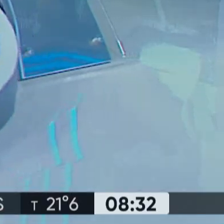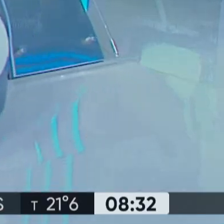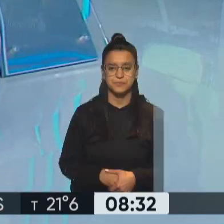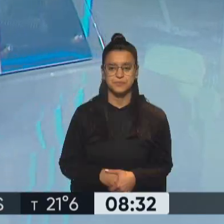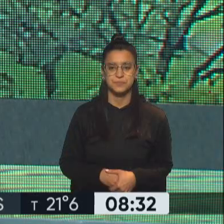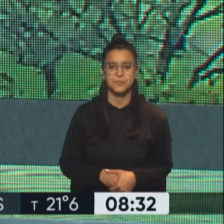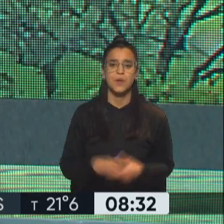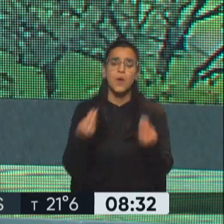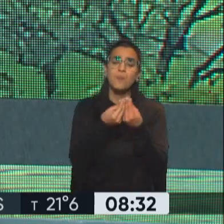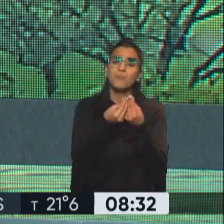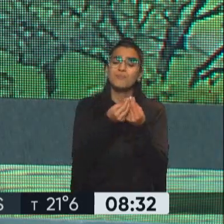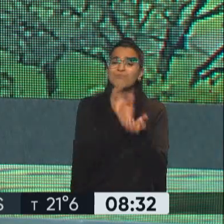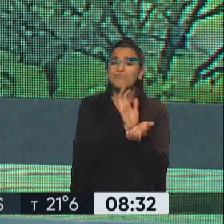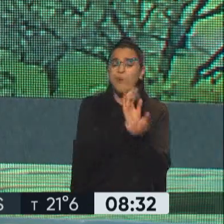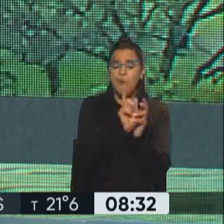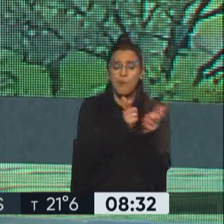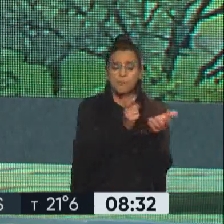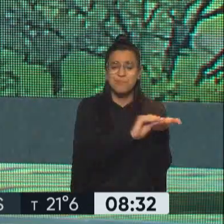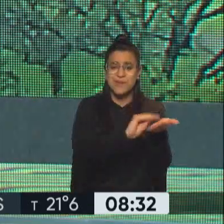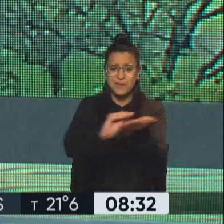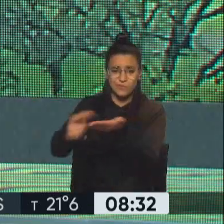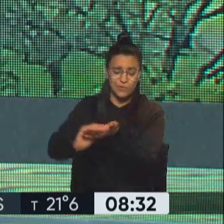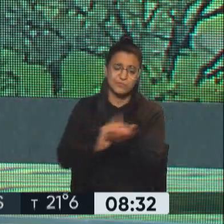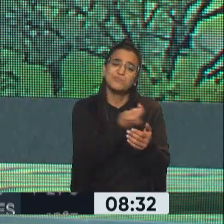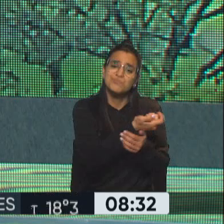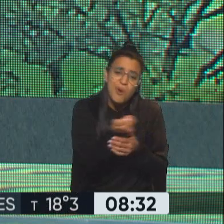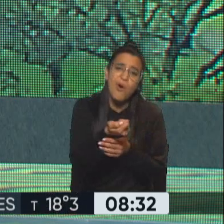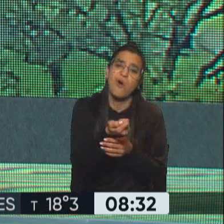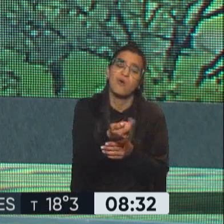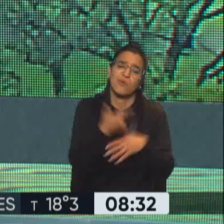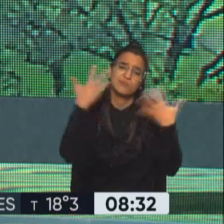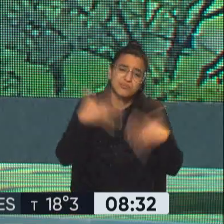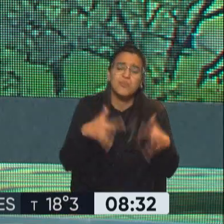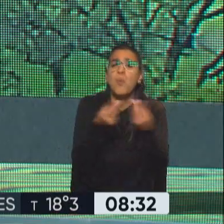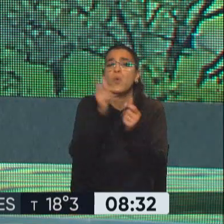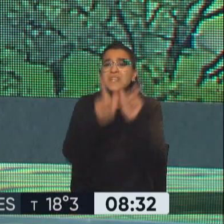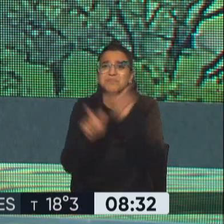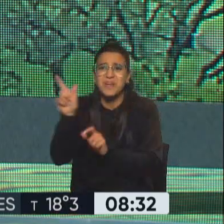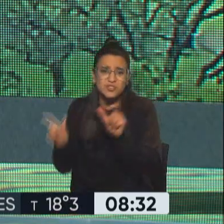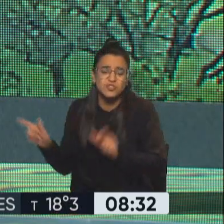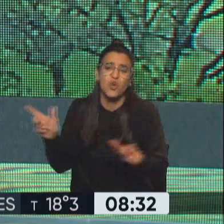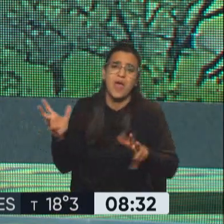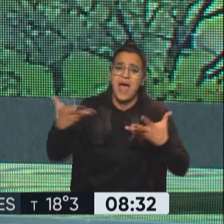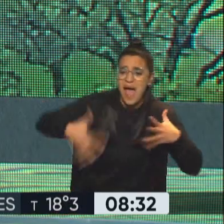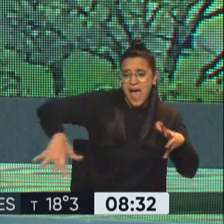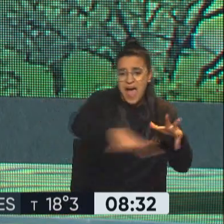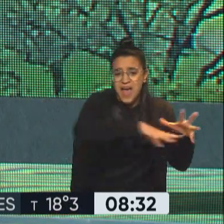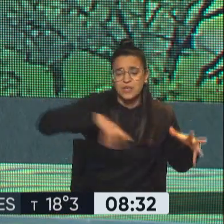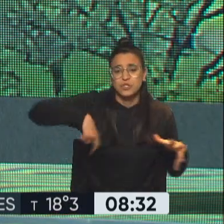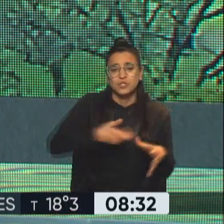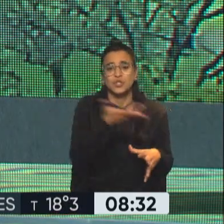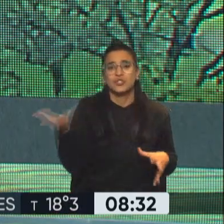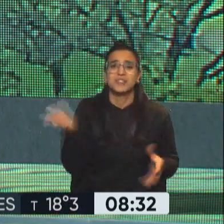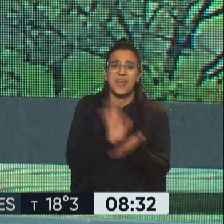Debe haber pocas carteras en la República Argentina como la cartera de Economía que afecte tanto a tantas personas, ¿no? A todo el núcleo social de la